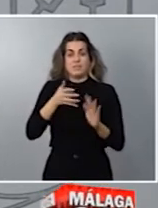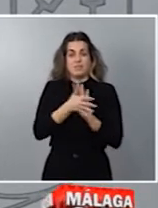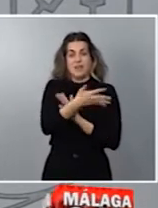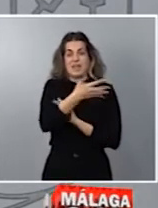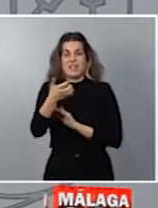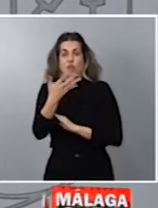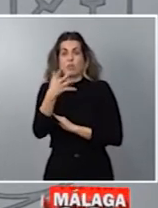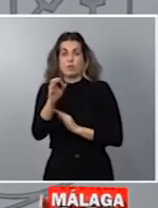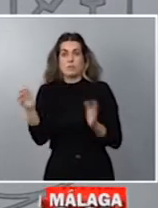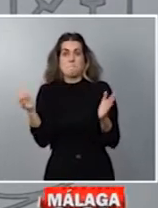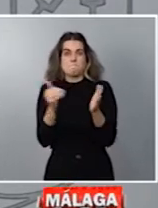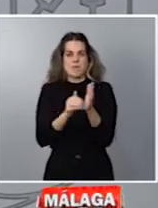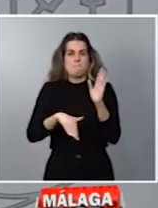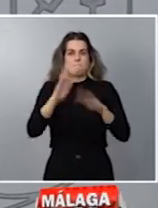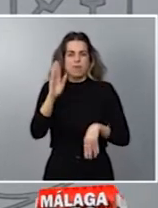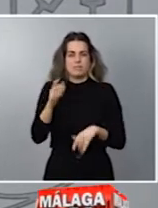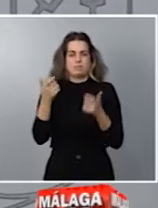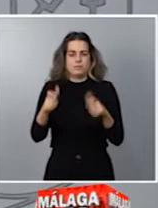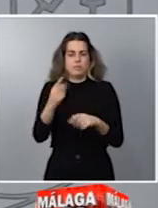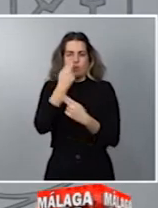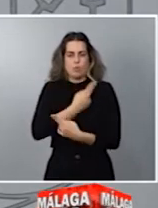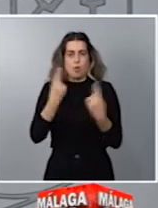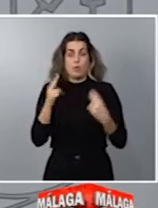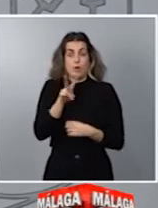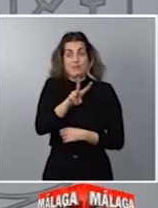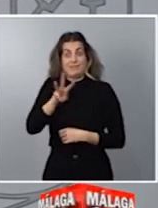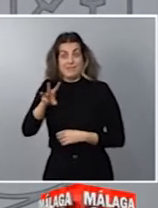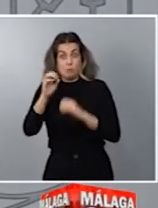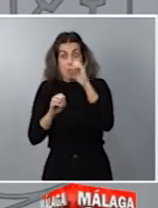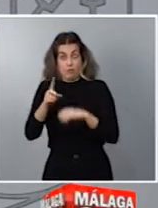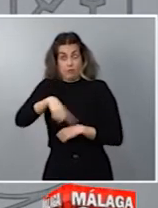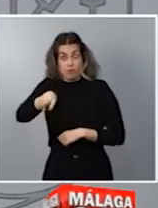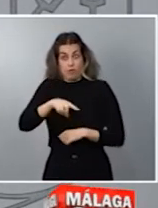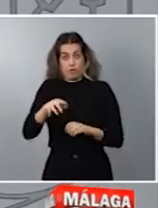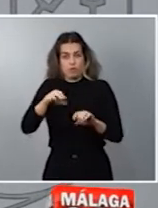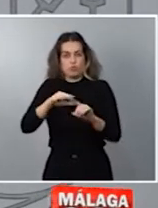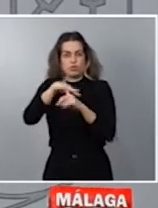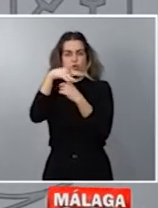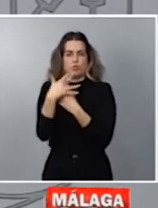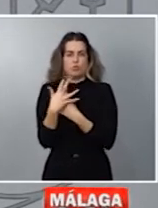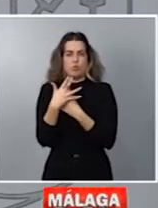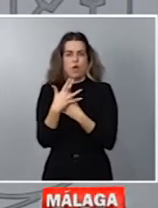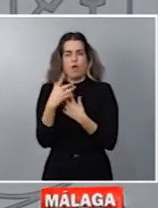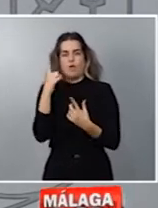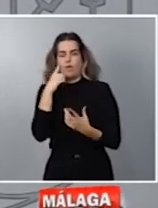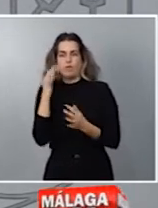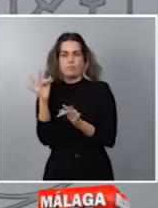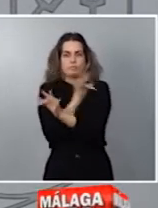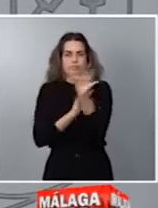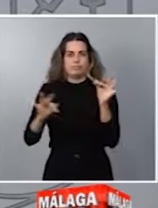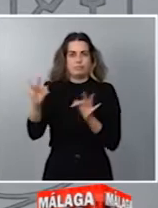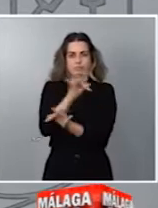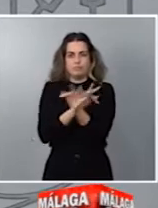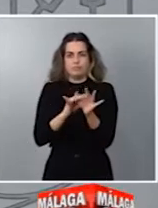la pública, de los que un 23% están en situación de interinidad. Y lo que se trata con este Real Decreto